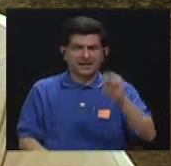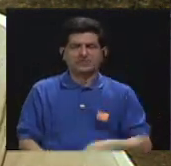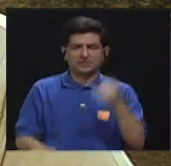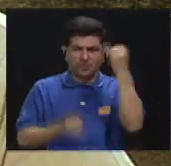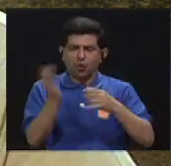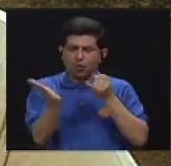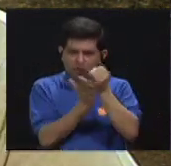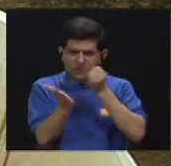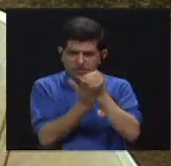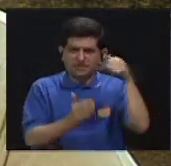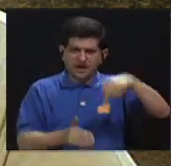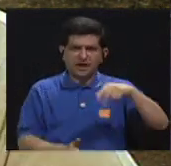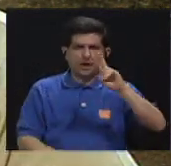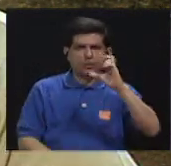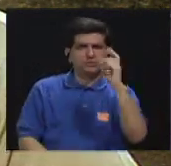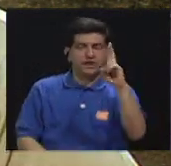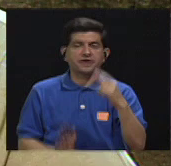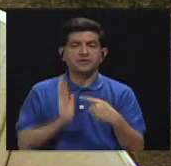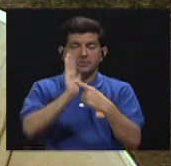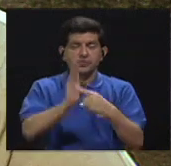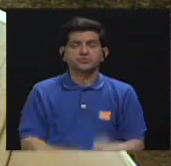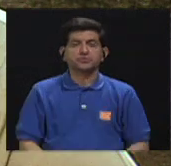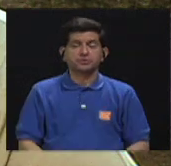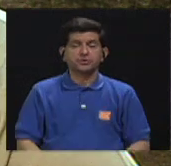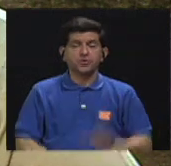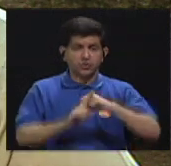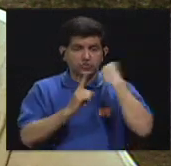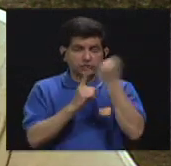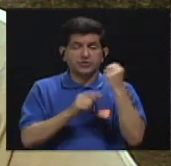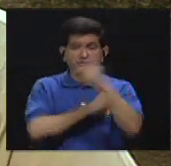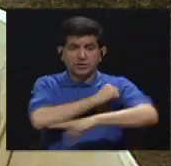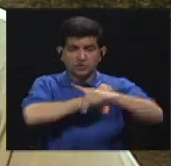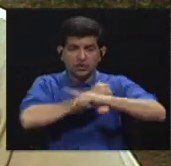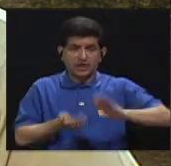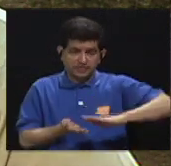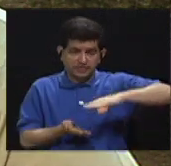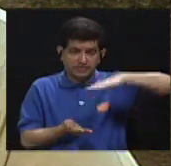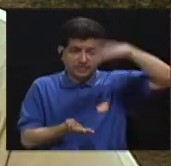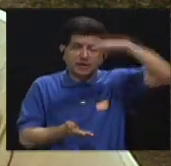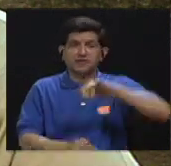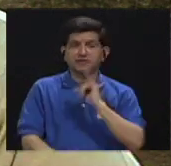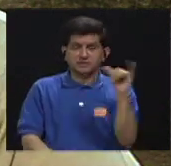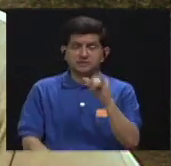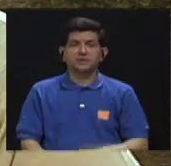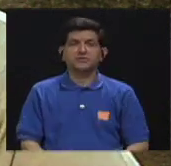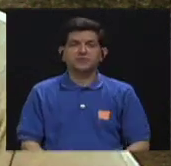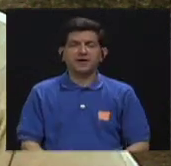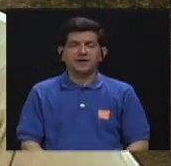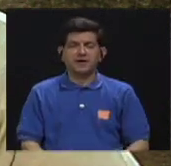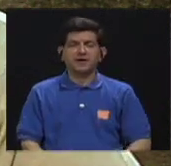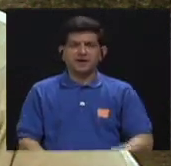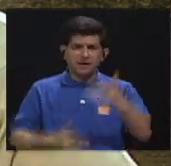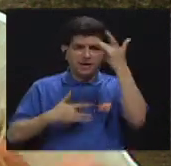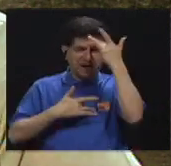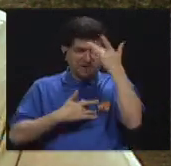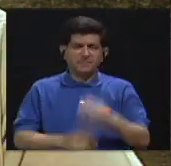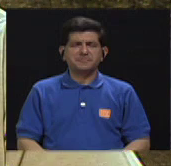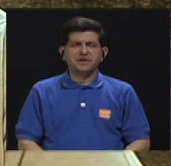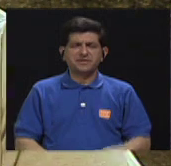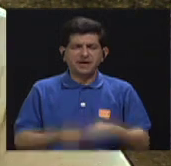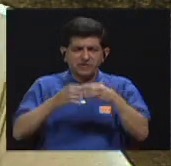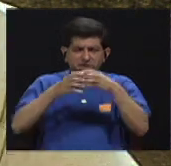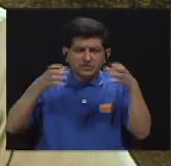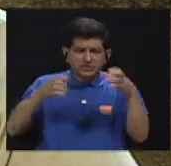última investigación, nos demostró que la prevalencia de caries a nivel nacional va en aumento. Y al mismo tiempo las enfermedades bucodentales como la